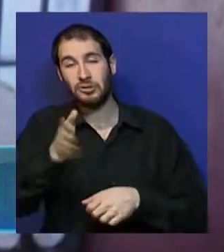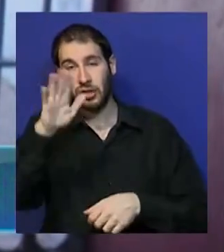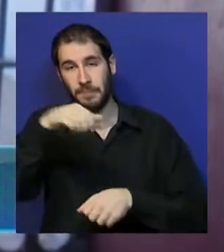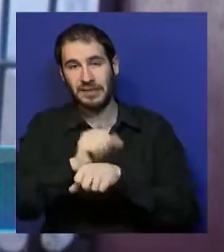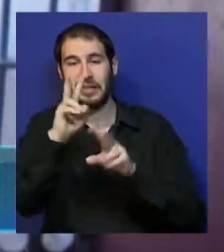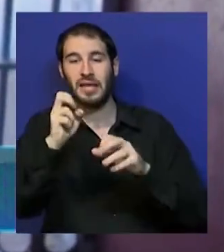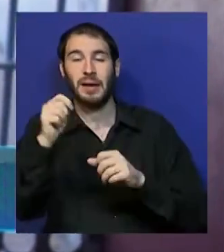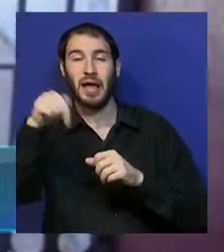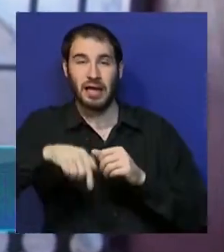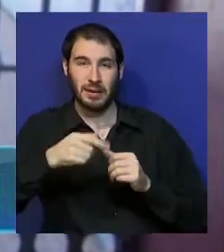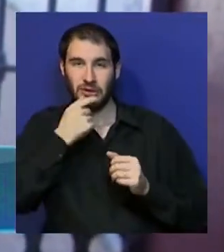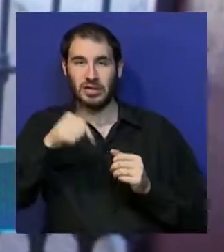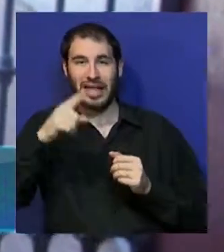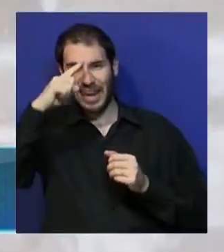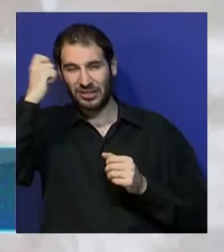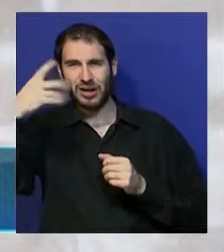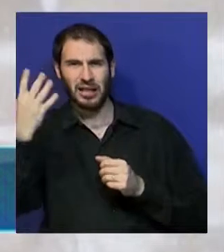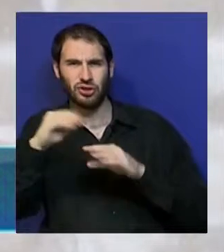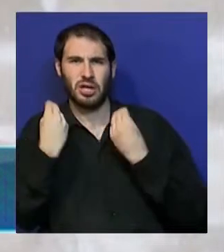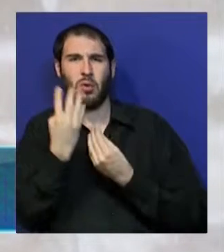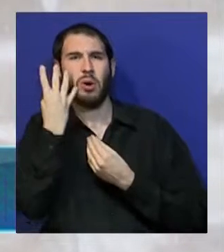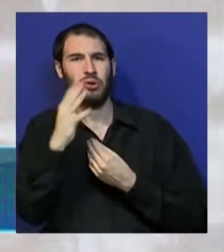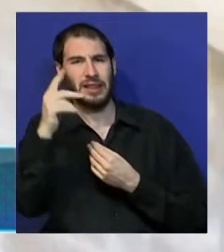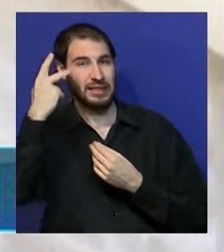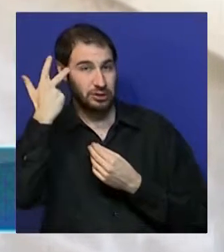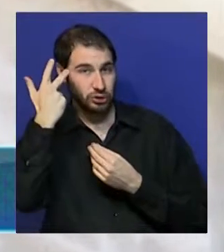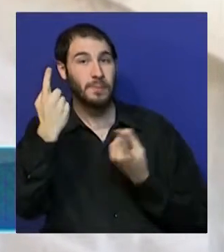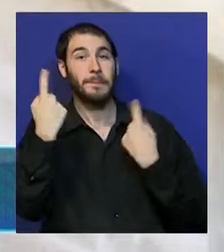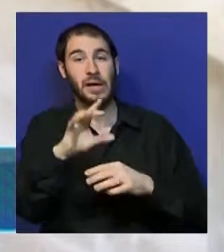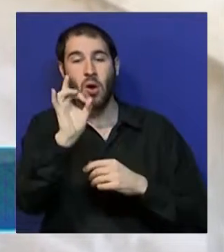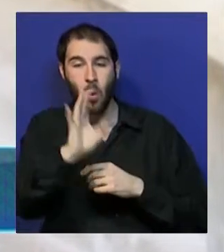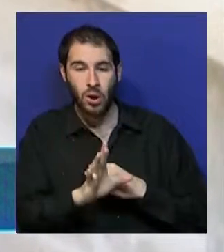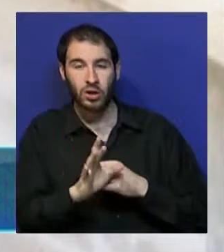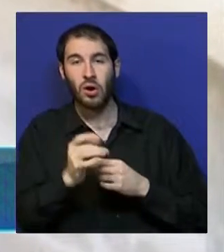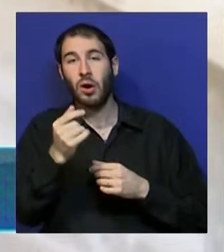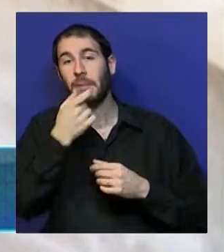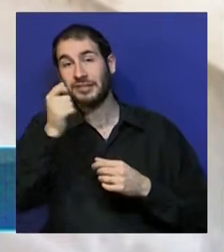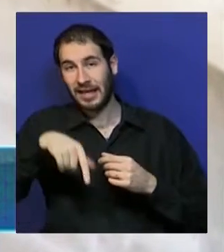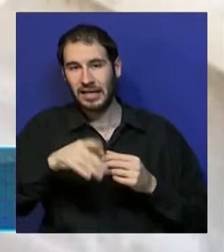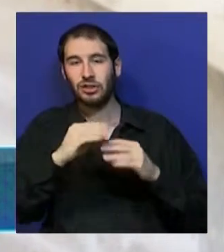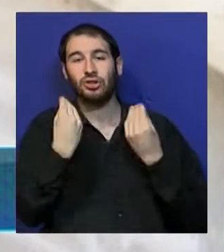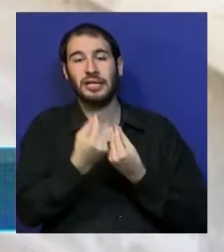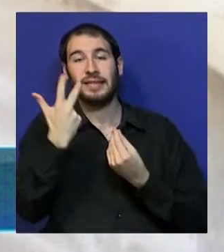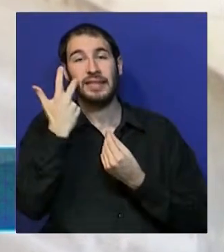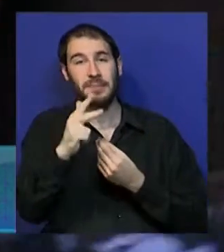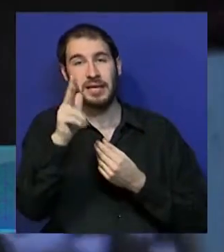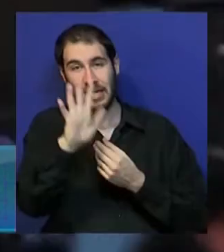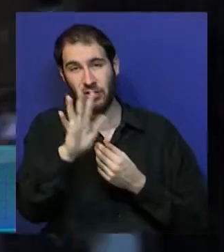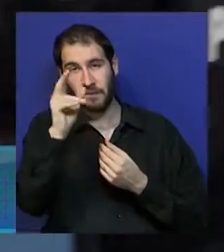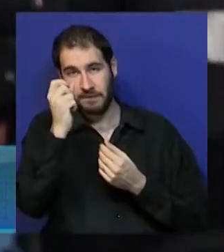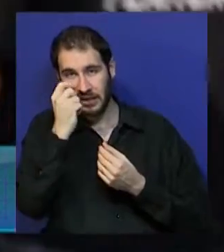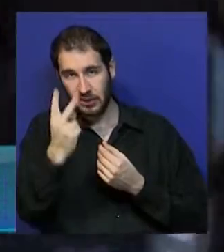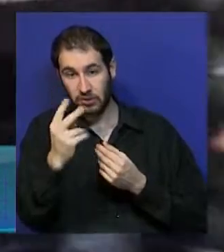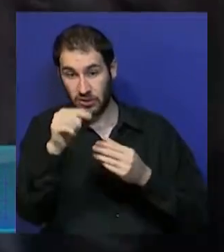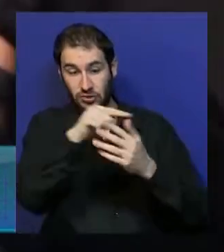por causas nacionales de 4.018, pero solo con competencia provincial 3.522. De